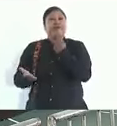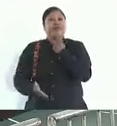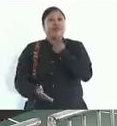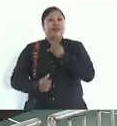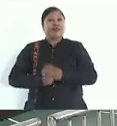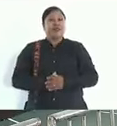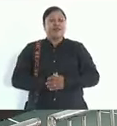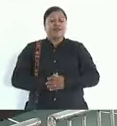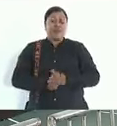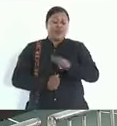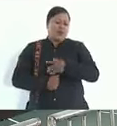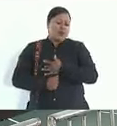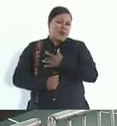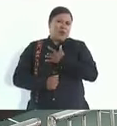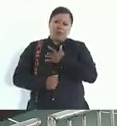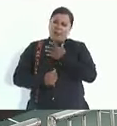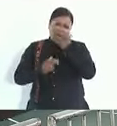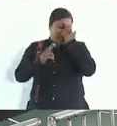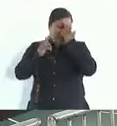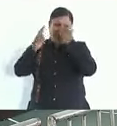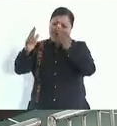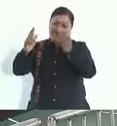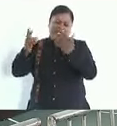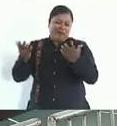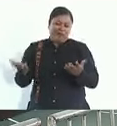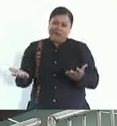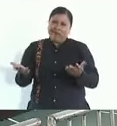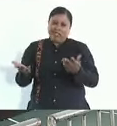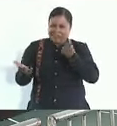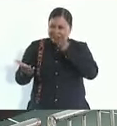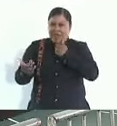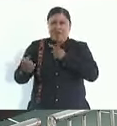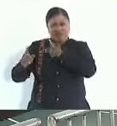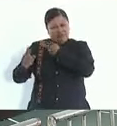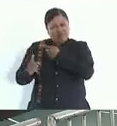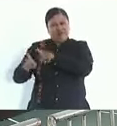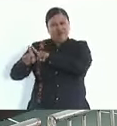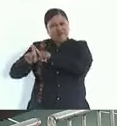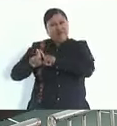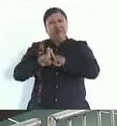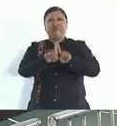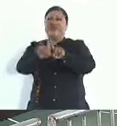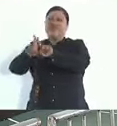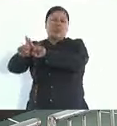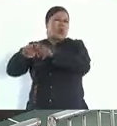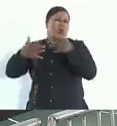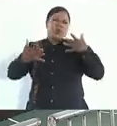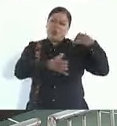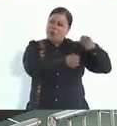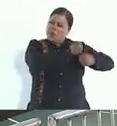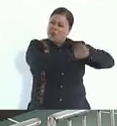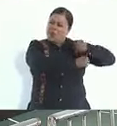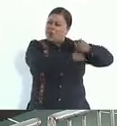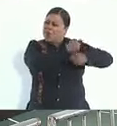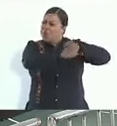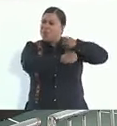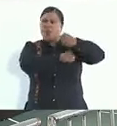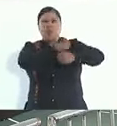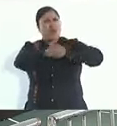tuve el honor y el privilegio de caminar a su lado durante mucho tiempo, durante décadas.